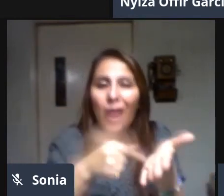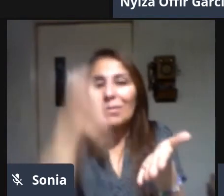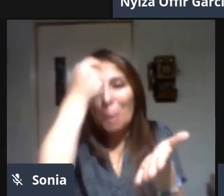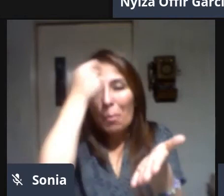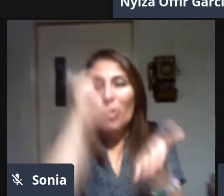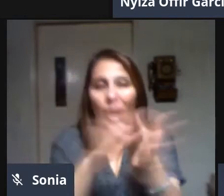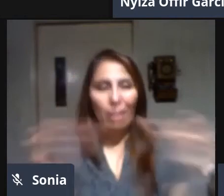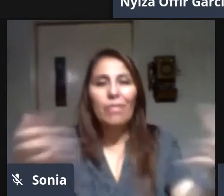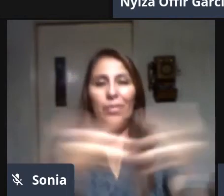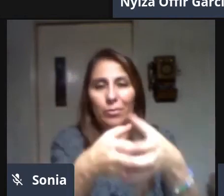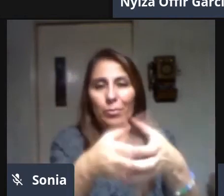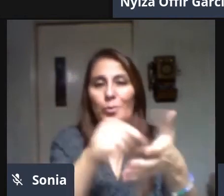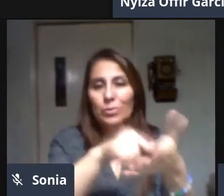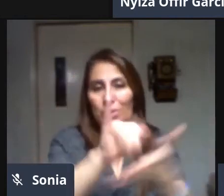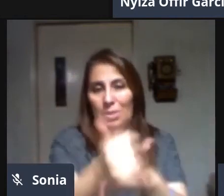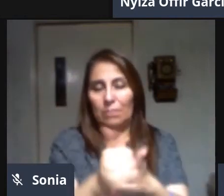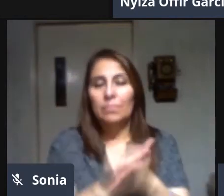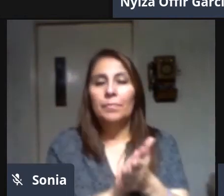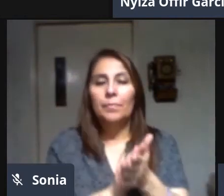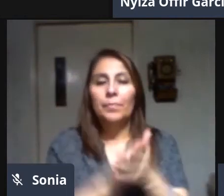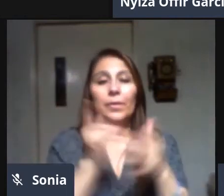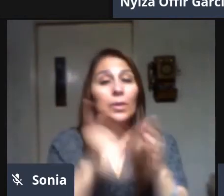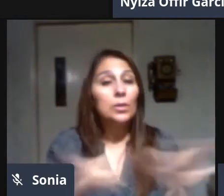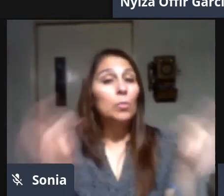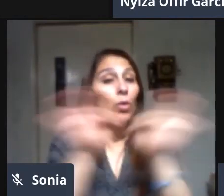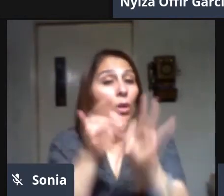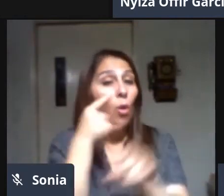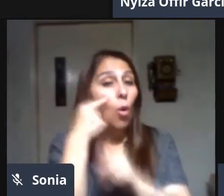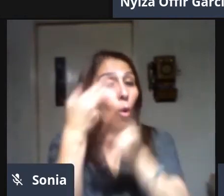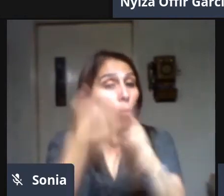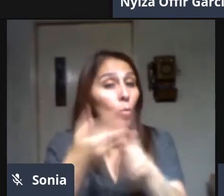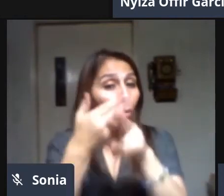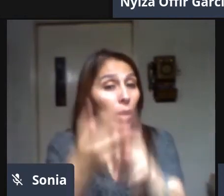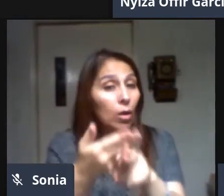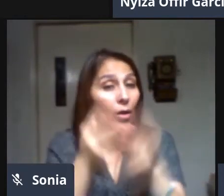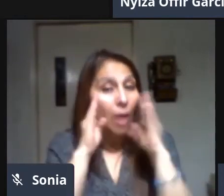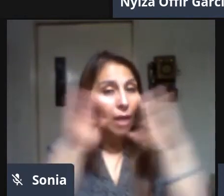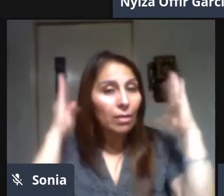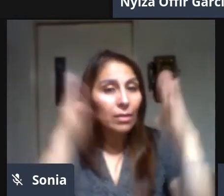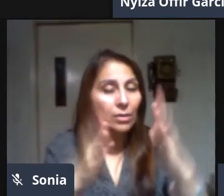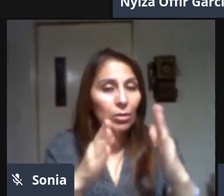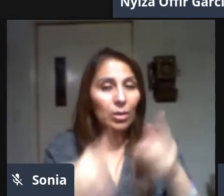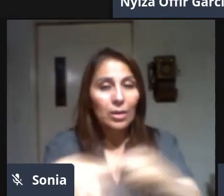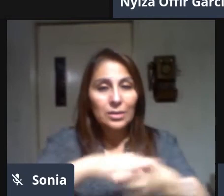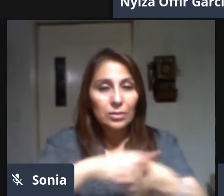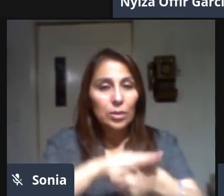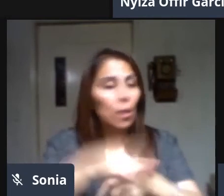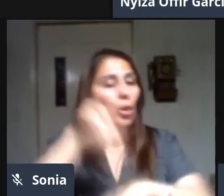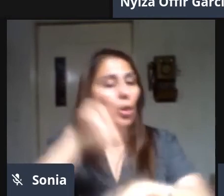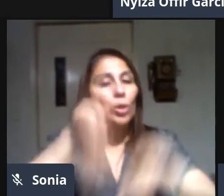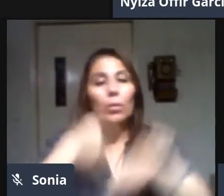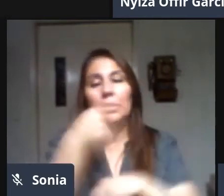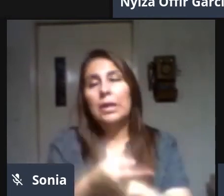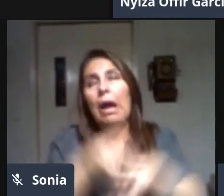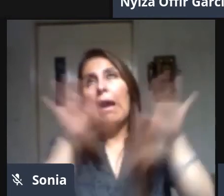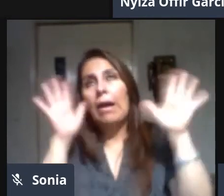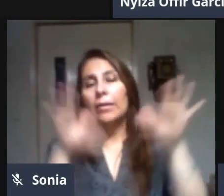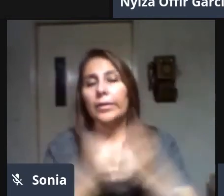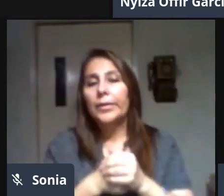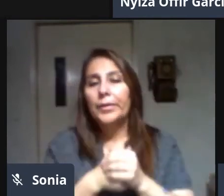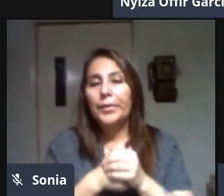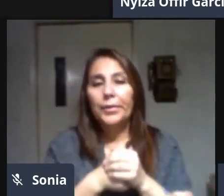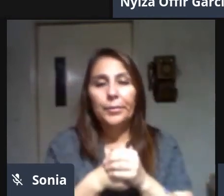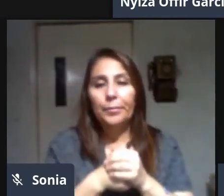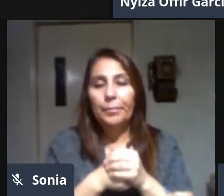entonces también es importante precisamente en tener cuidado y tener atención frente a los contenidos porque no podría decir